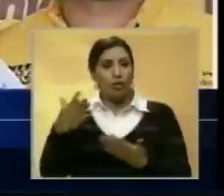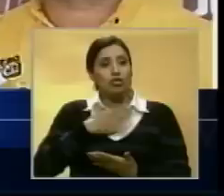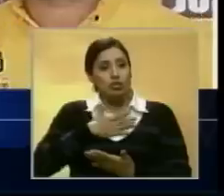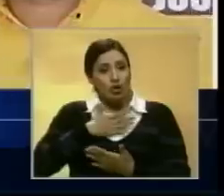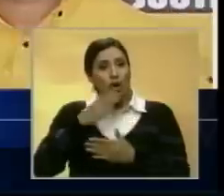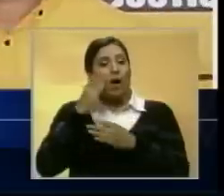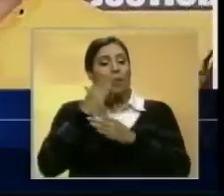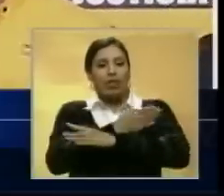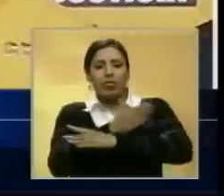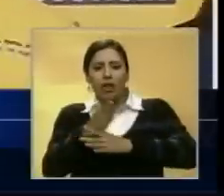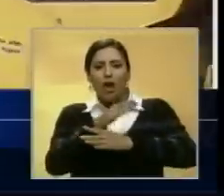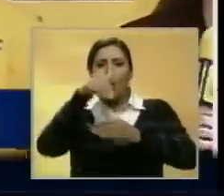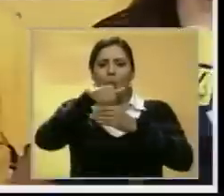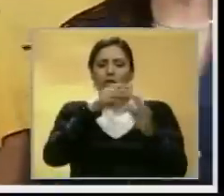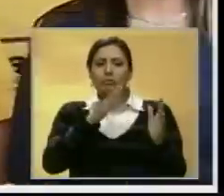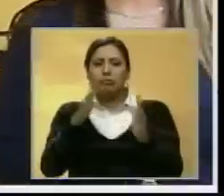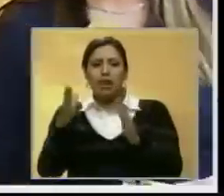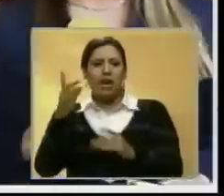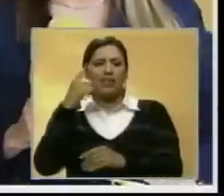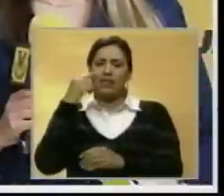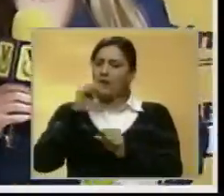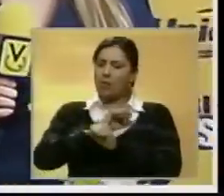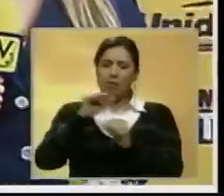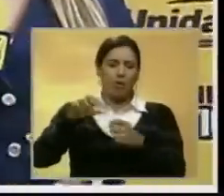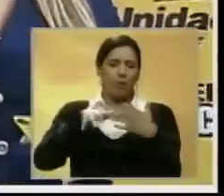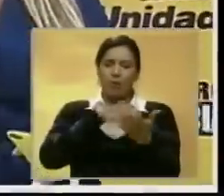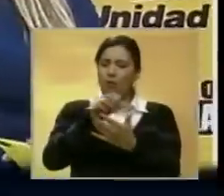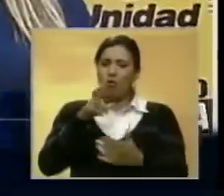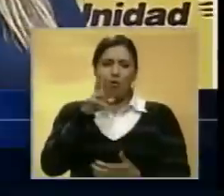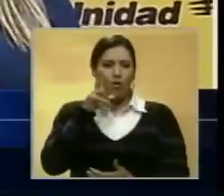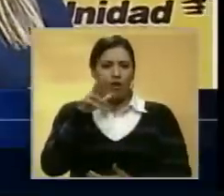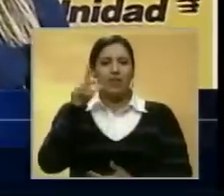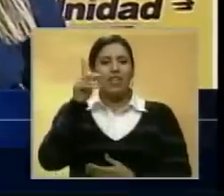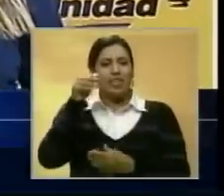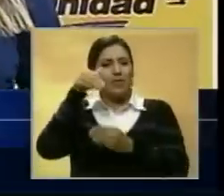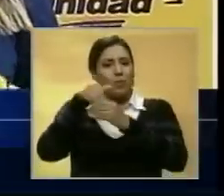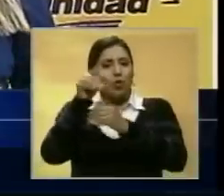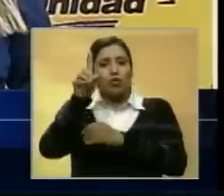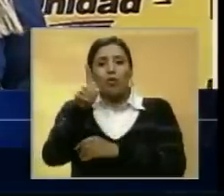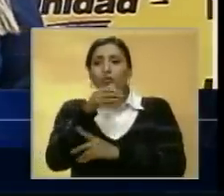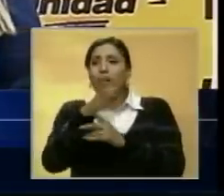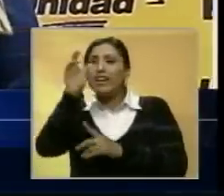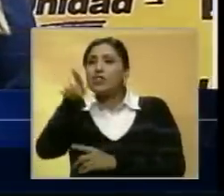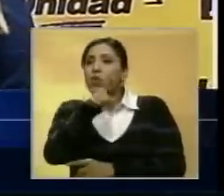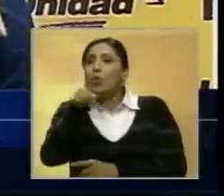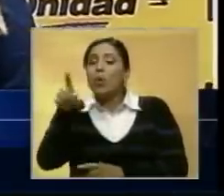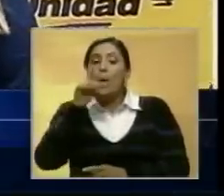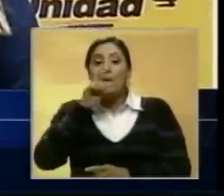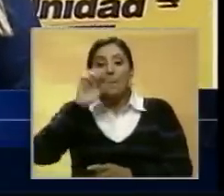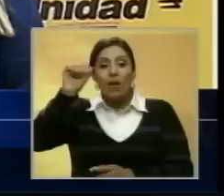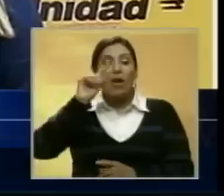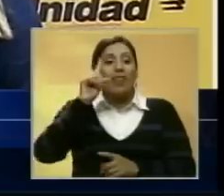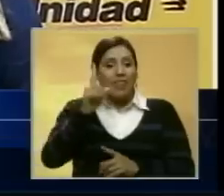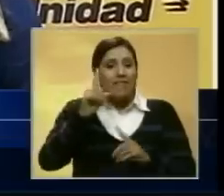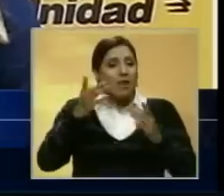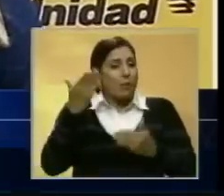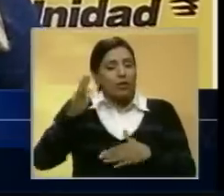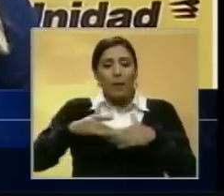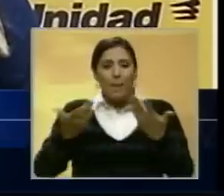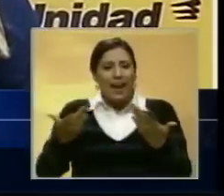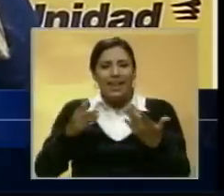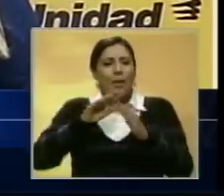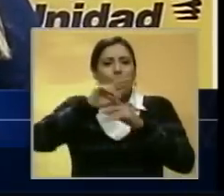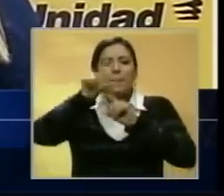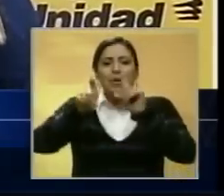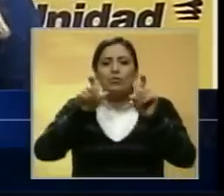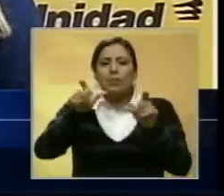bien, estas fueron declaraciones de Tomás Guanipa, quien señaló que el revocatorio es la solución para consultar a los venezolanos que quieren en